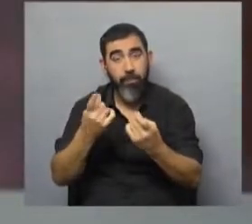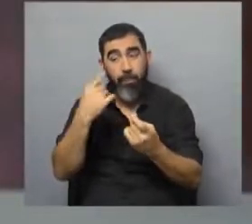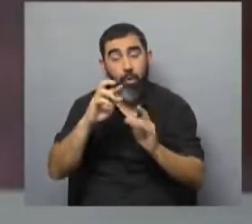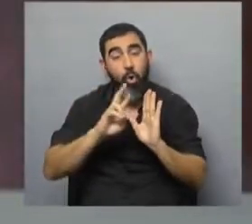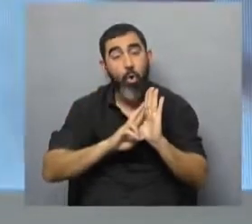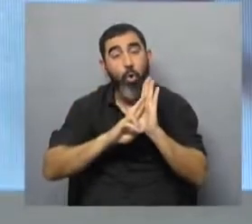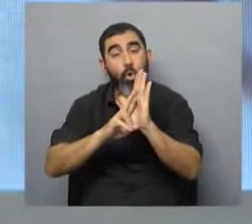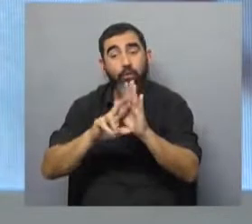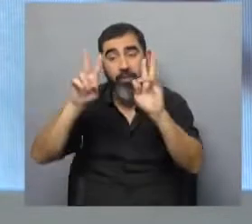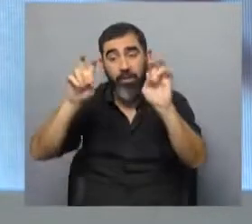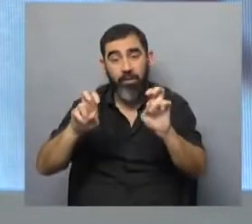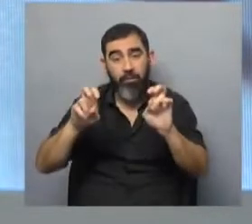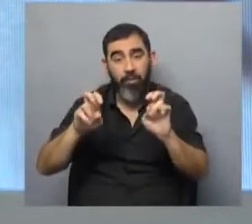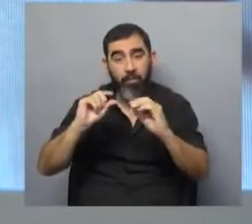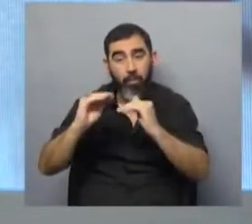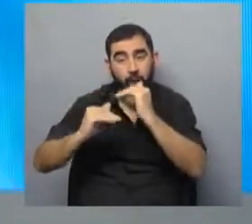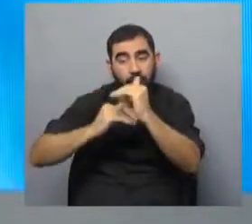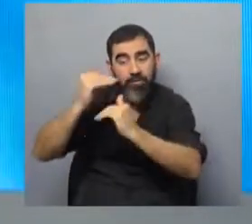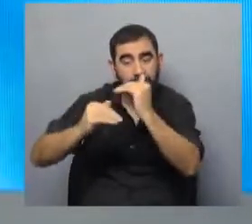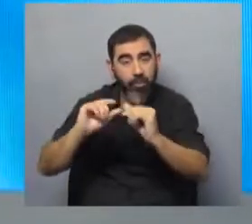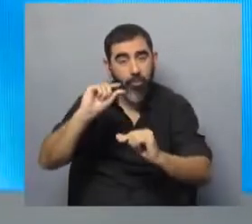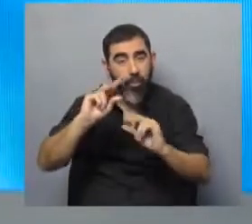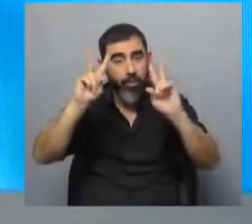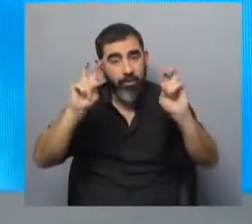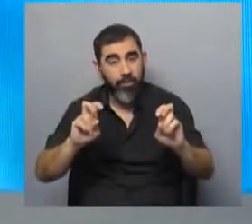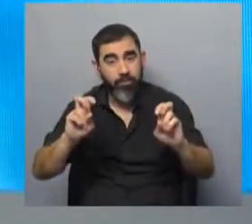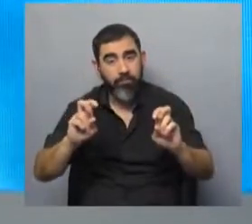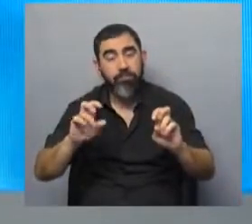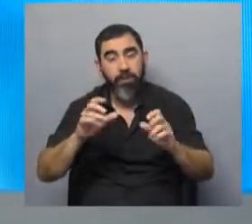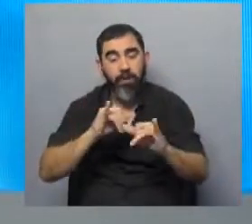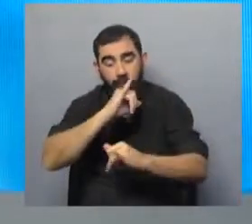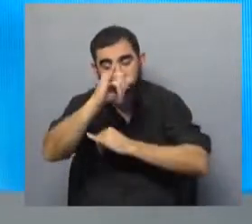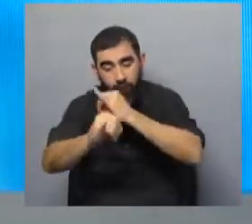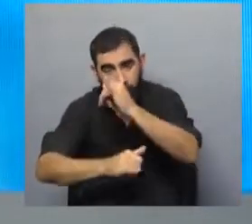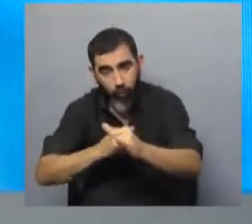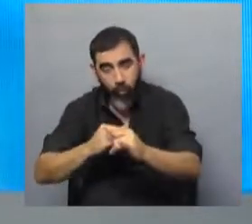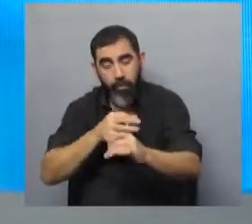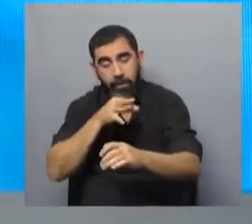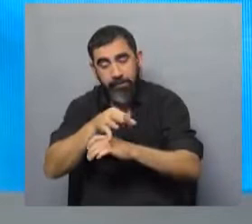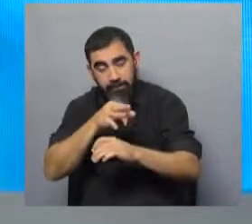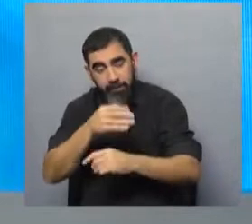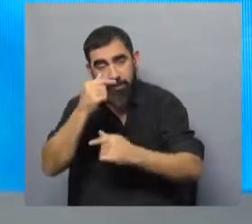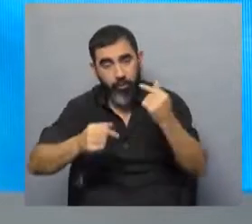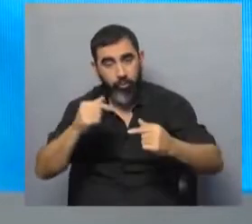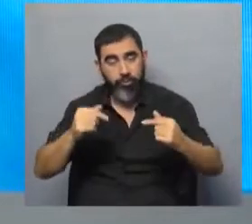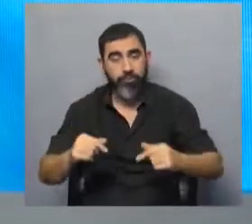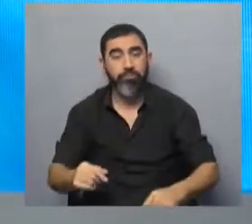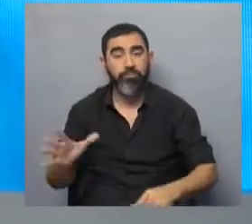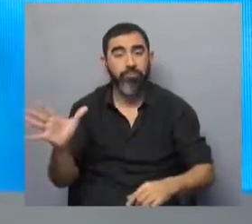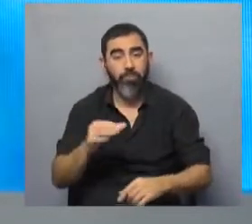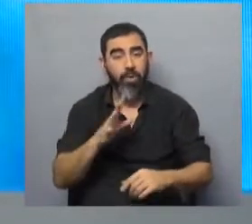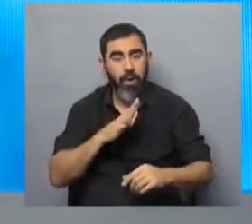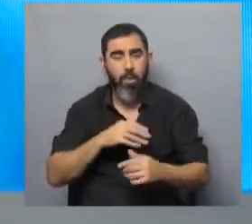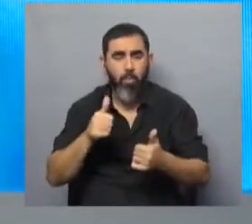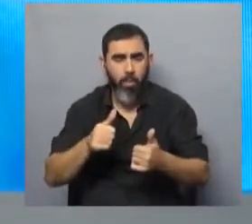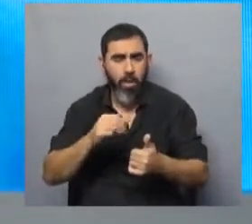referentes del tema o los que van un poquito más en avanzada, bajan líneas o procedimientos. Todo está, si vos entras a la